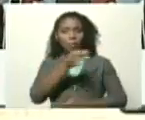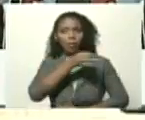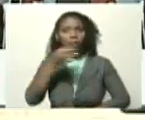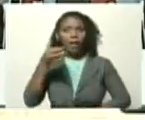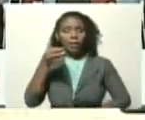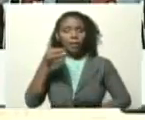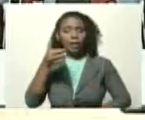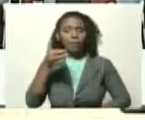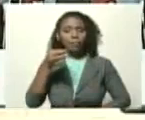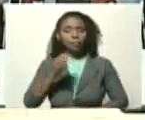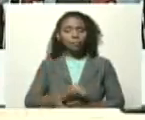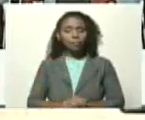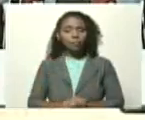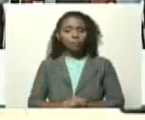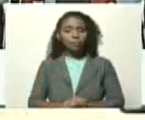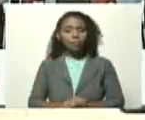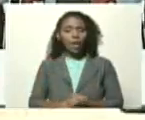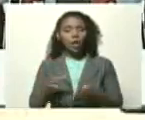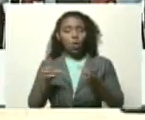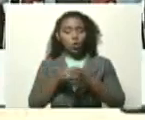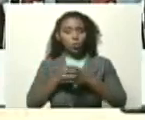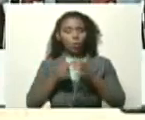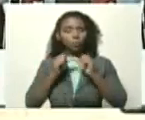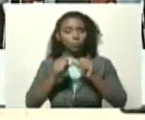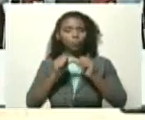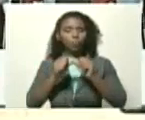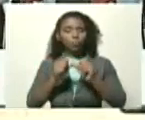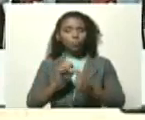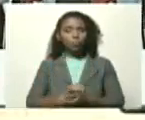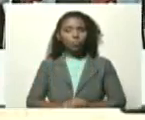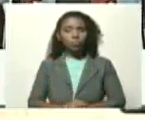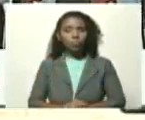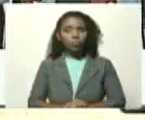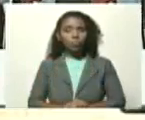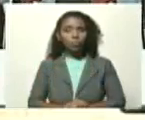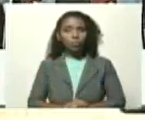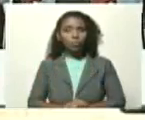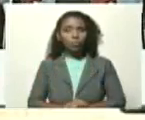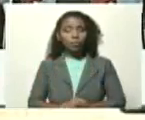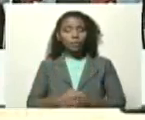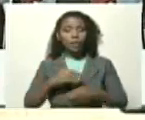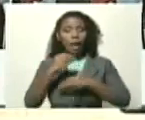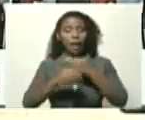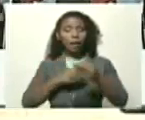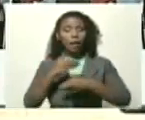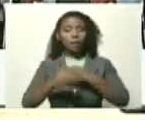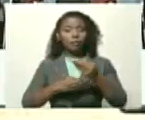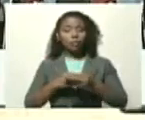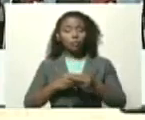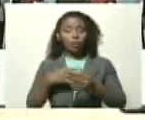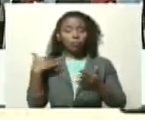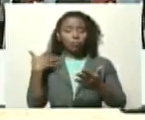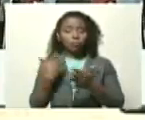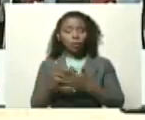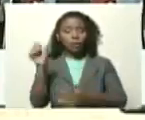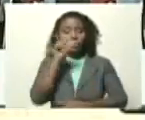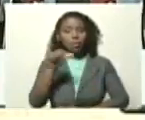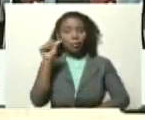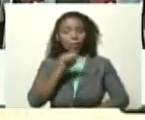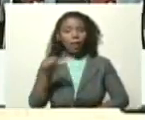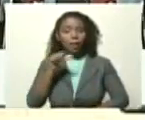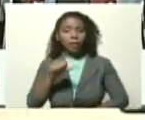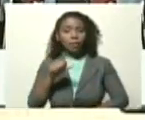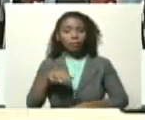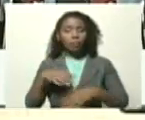extraordinarias, ordinarias, en las comisiones permanentes o especiales a las que han sido designados durante la semana, que no,